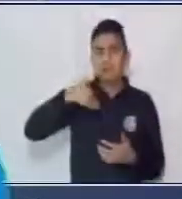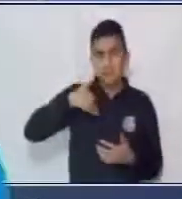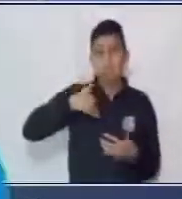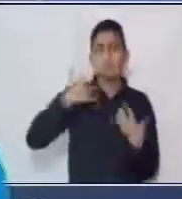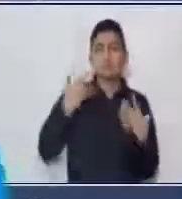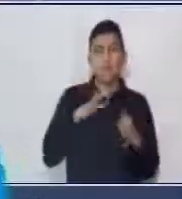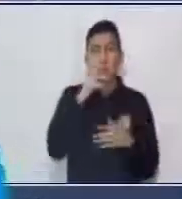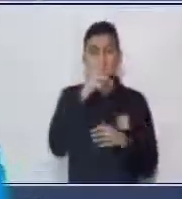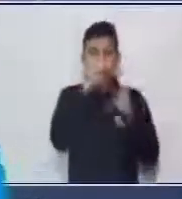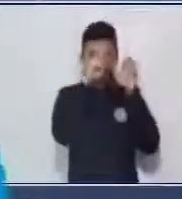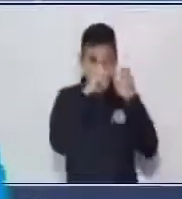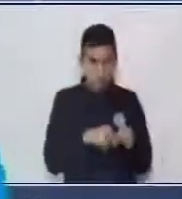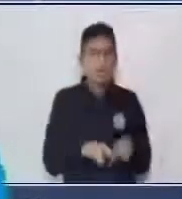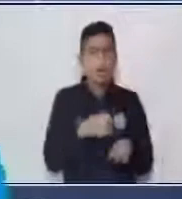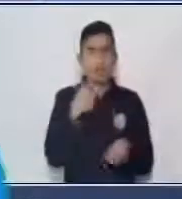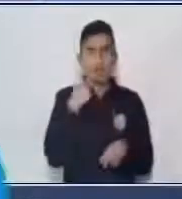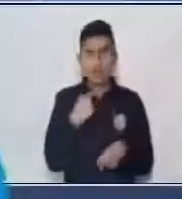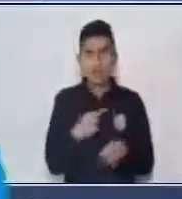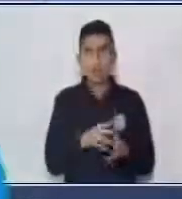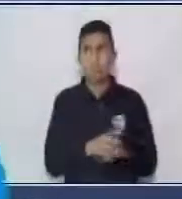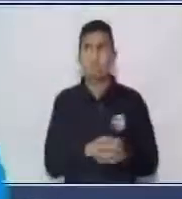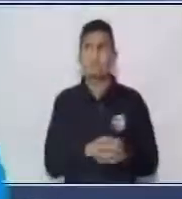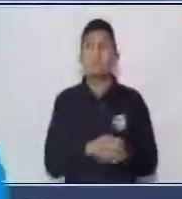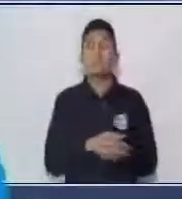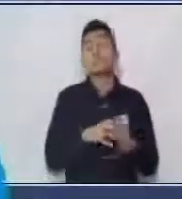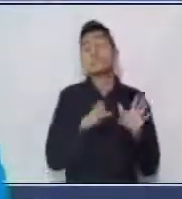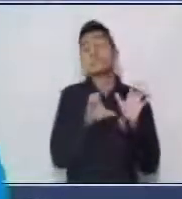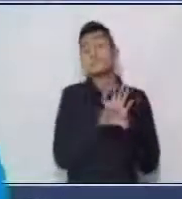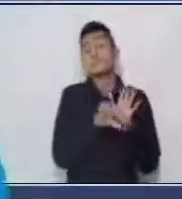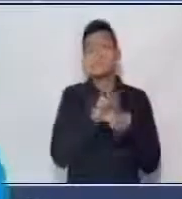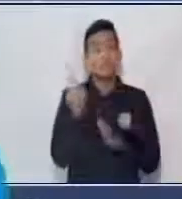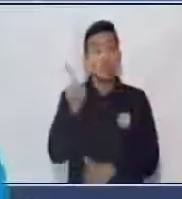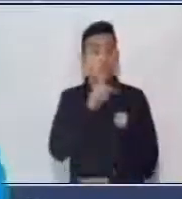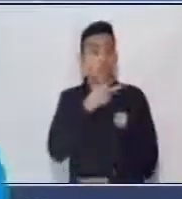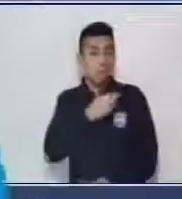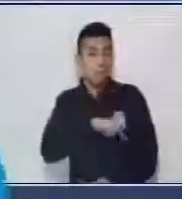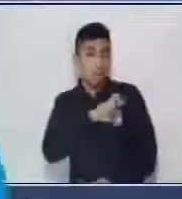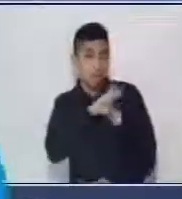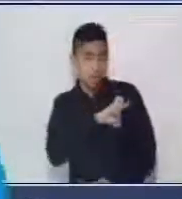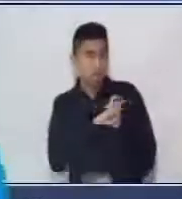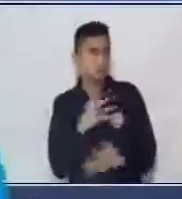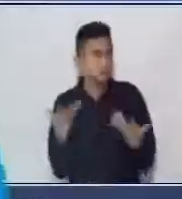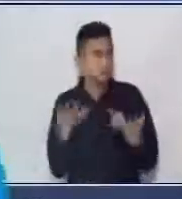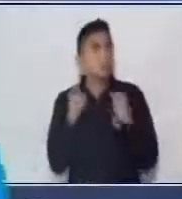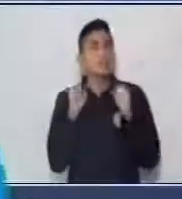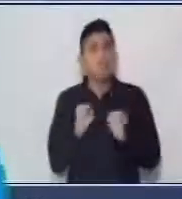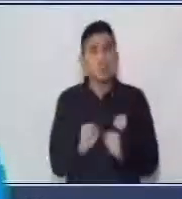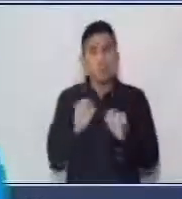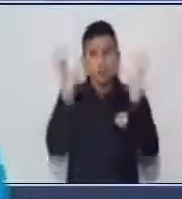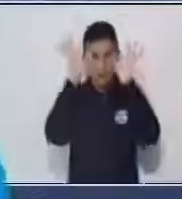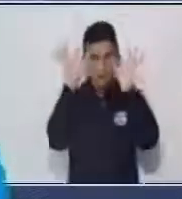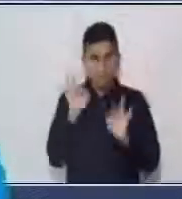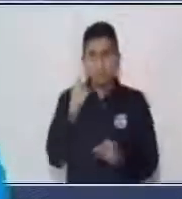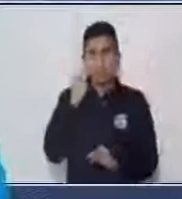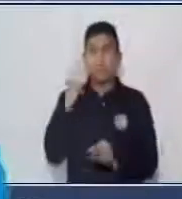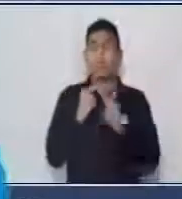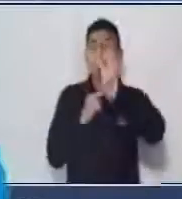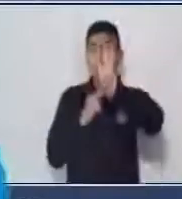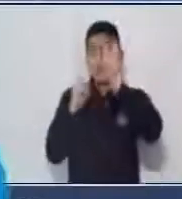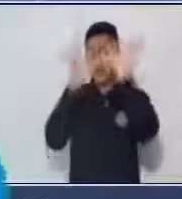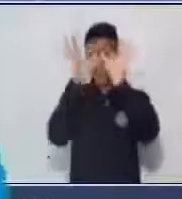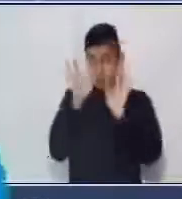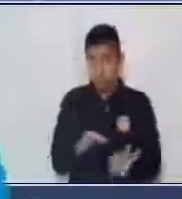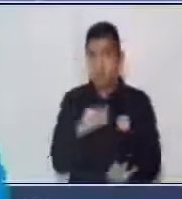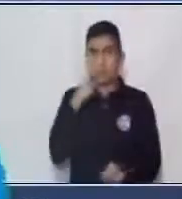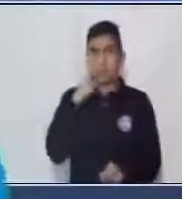a alguien a quien mencionar. Ahora, si hablamos de no personales, estos se pueden dar de la siguiente manera, en tres formas, y